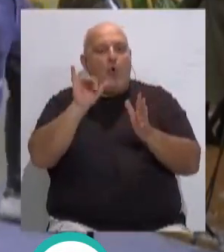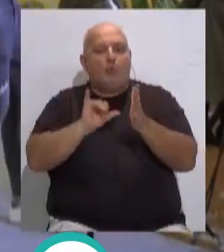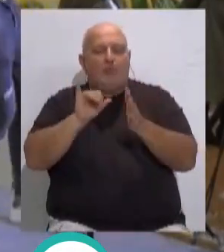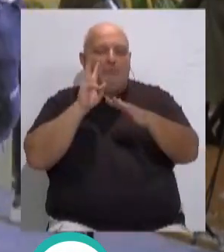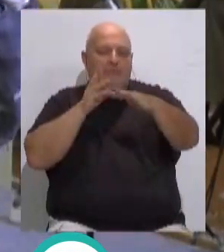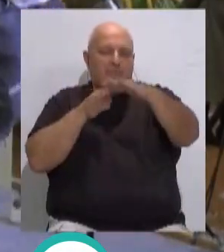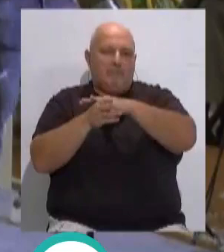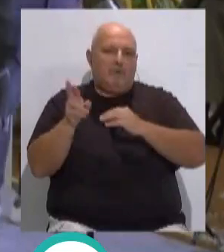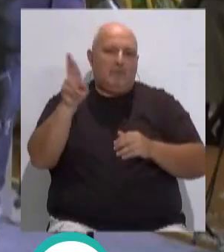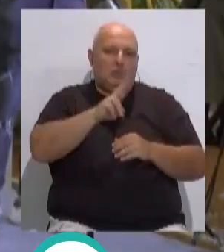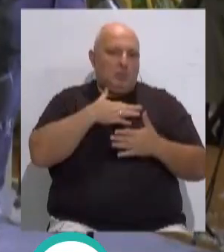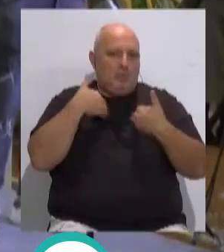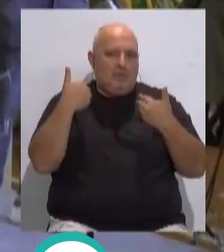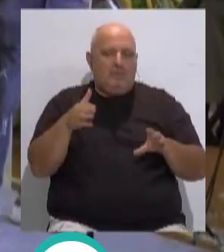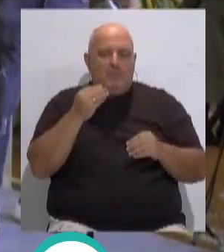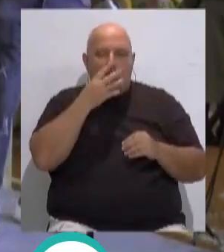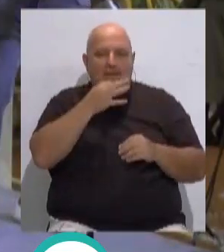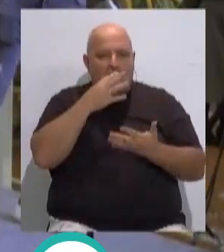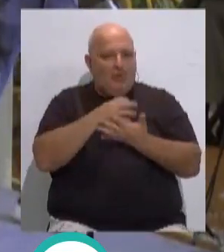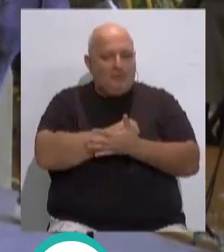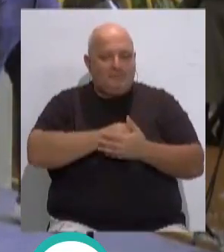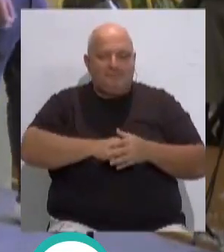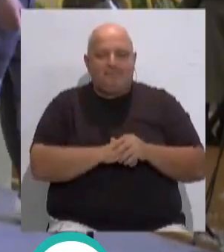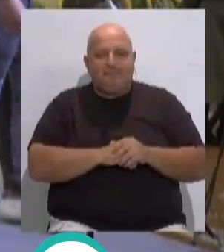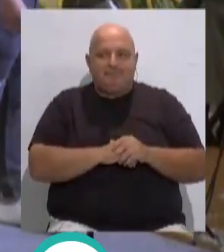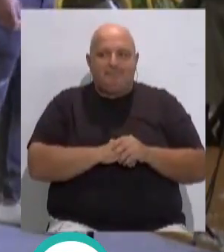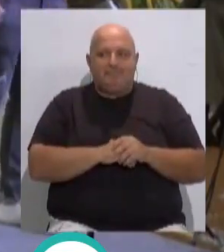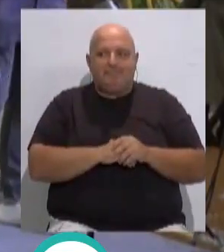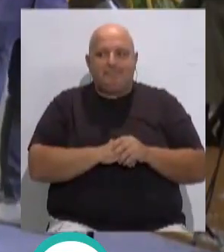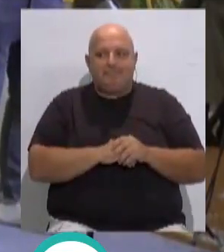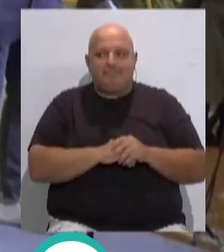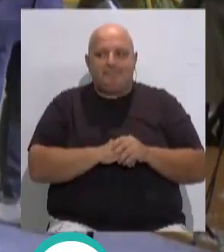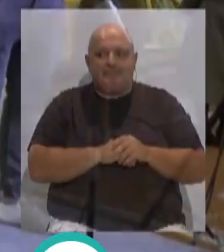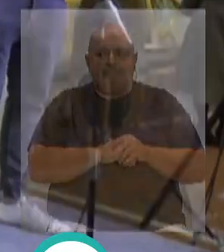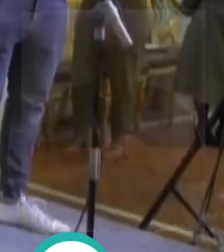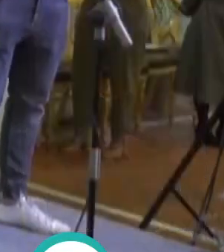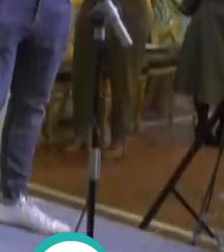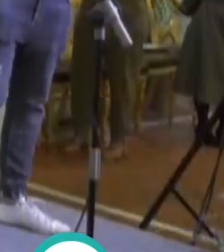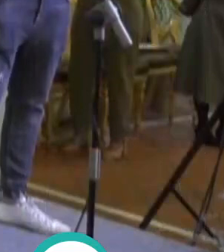compañera Almudena de la Montaña. Que pasen un buen día.